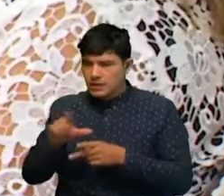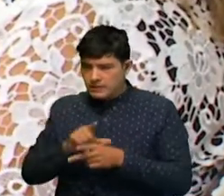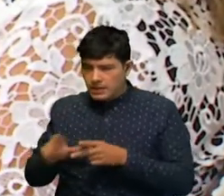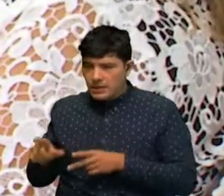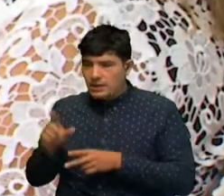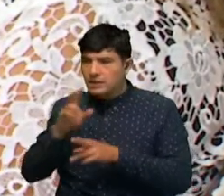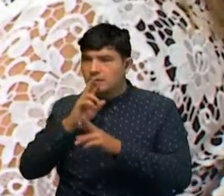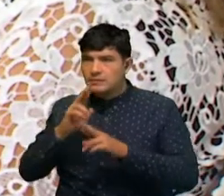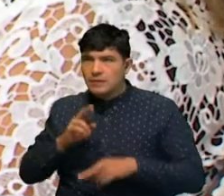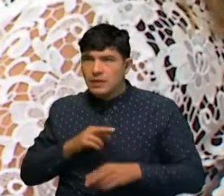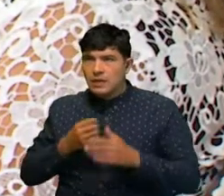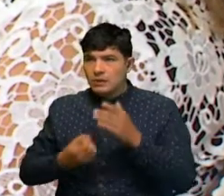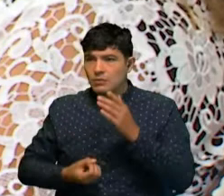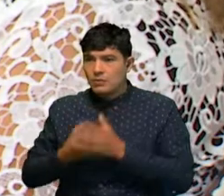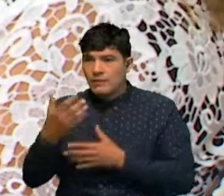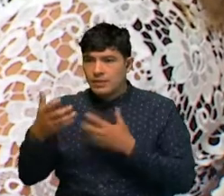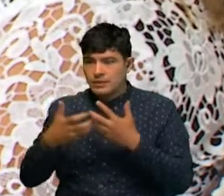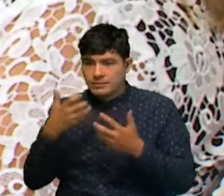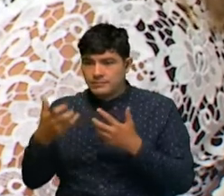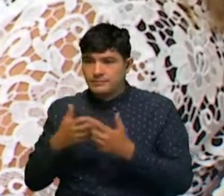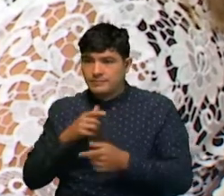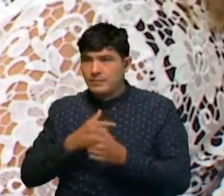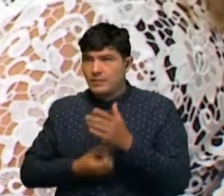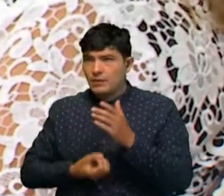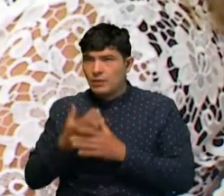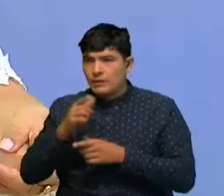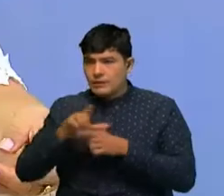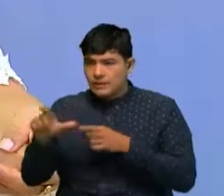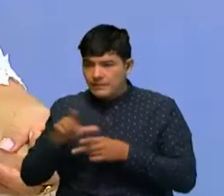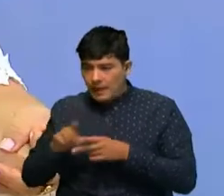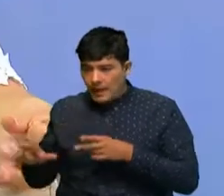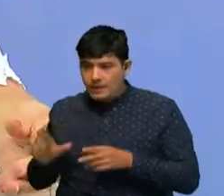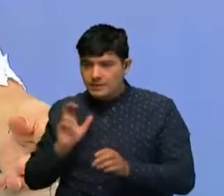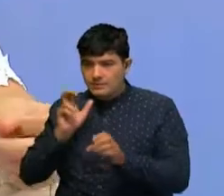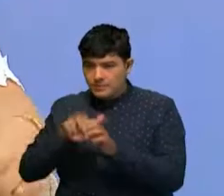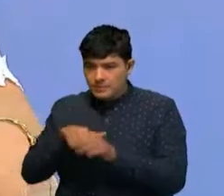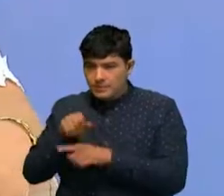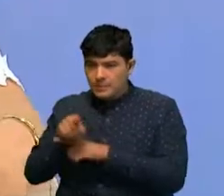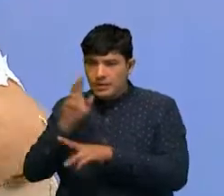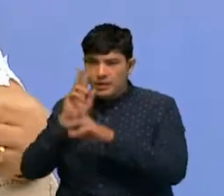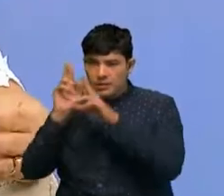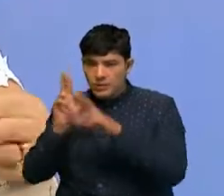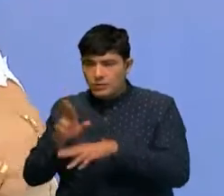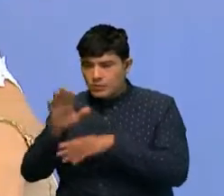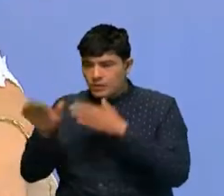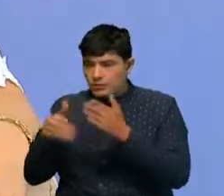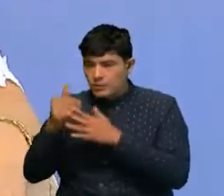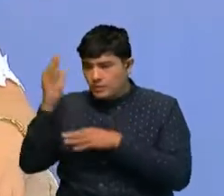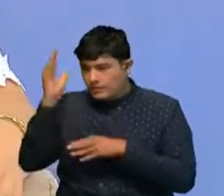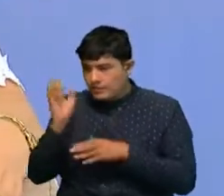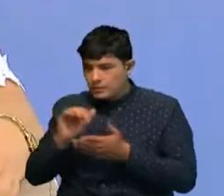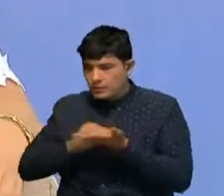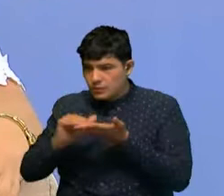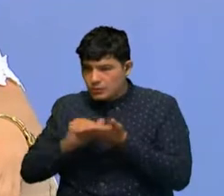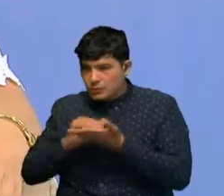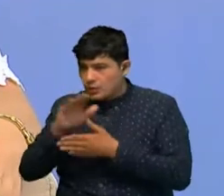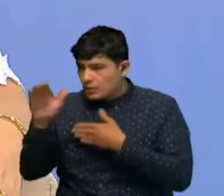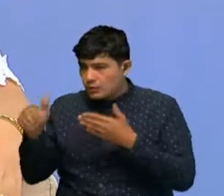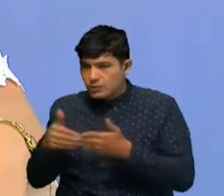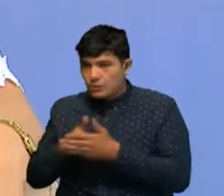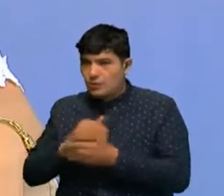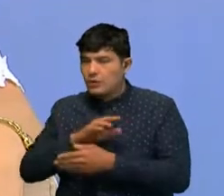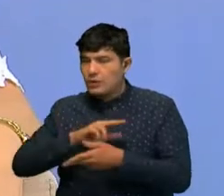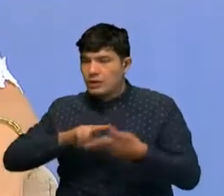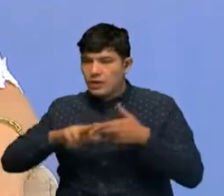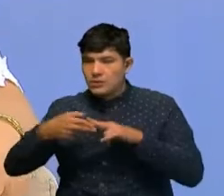cotizadas, para que le actualizara la sábana que dice uno, para que le reconociera la pensión, para que resolviera recursos, todo lo que tenía